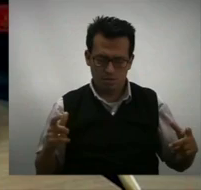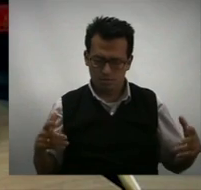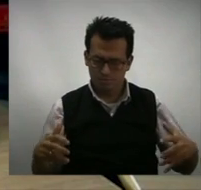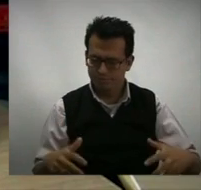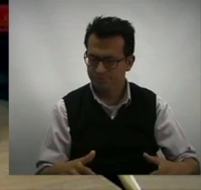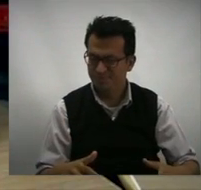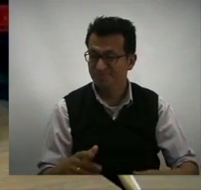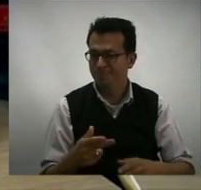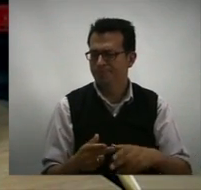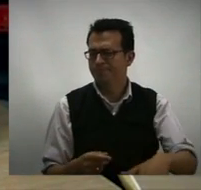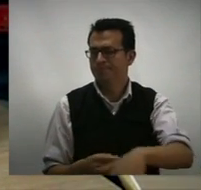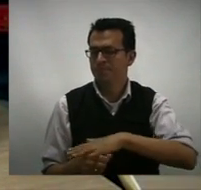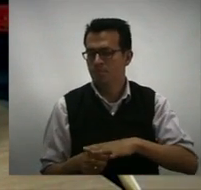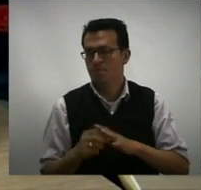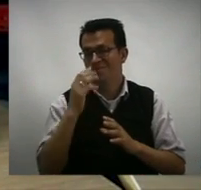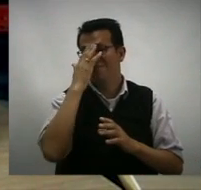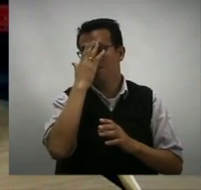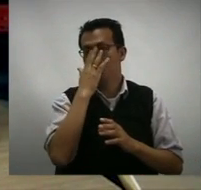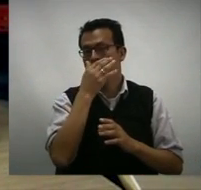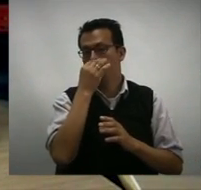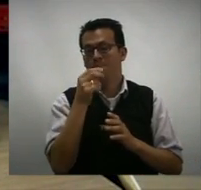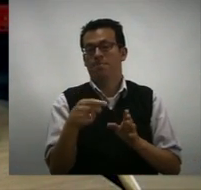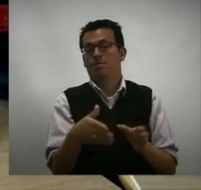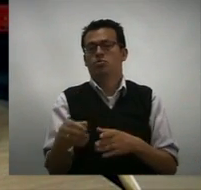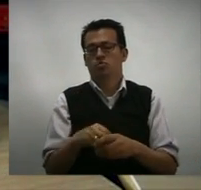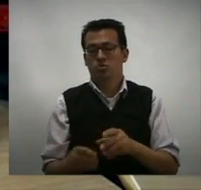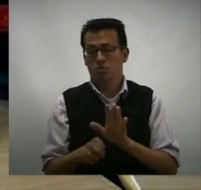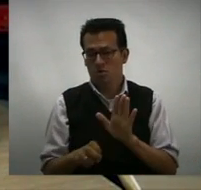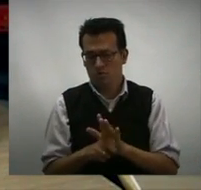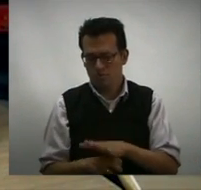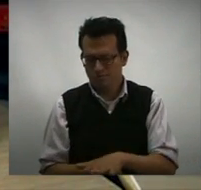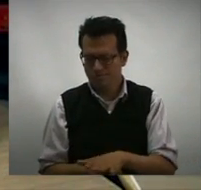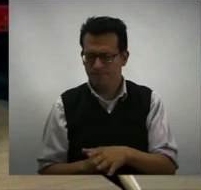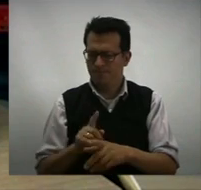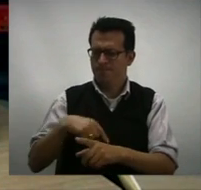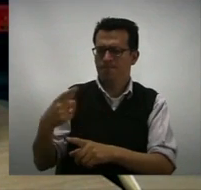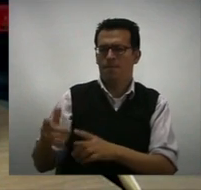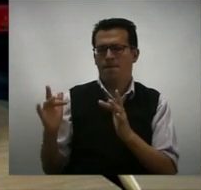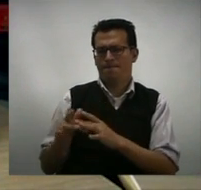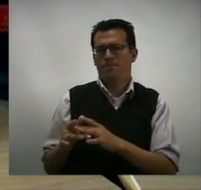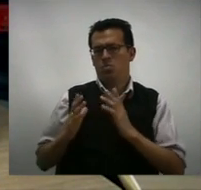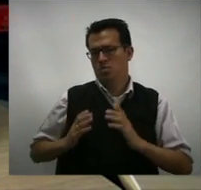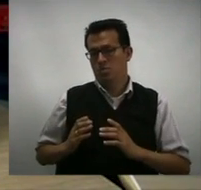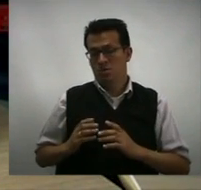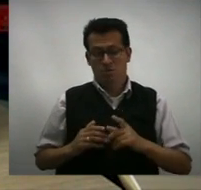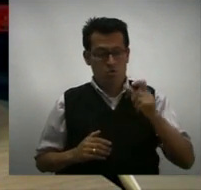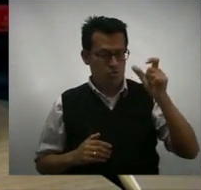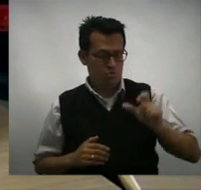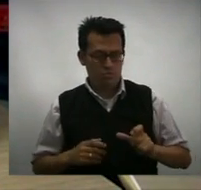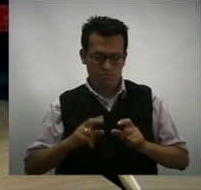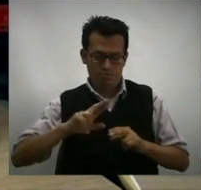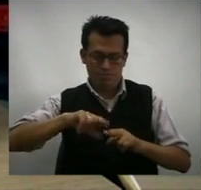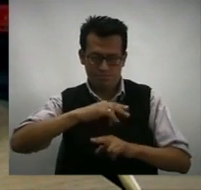Tras la aparición de este discurso teórico se crea una envoltura en torno al cuerpo. El ser humano es separado de la naturaleza por su relación